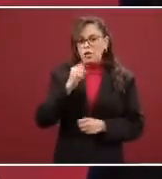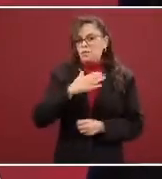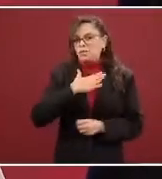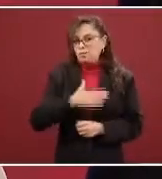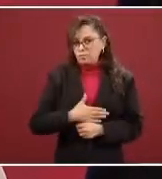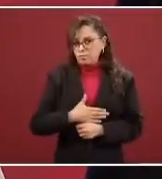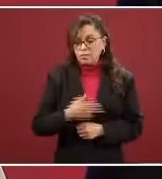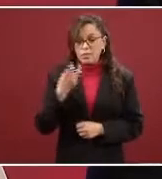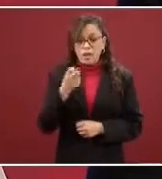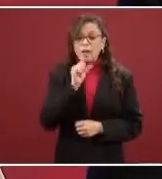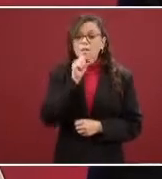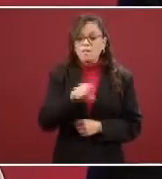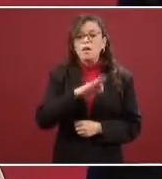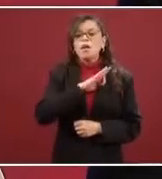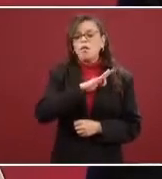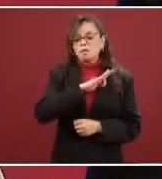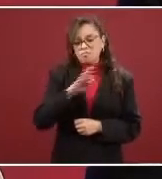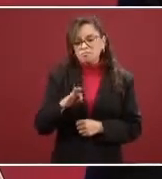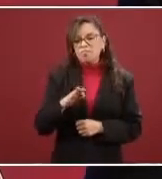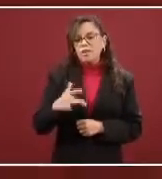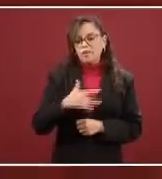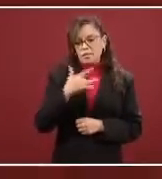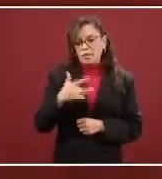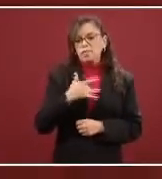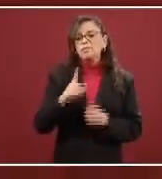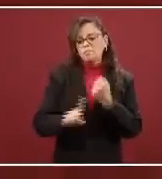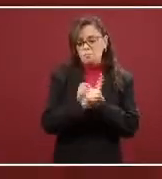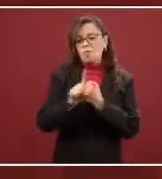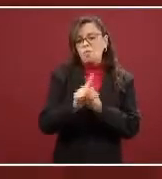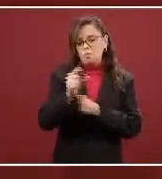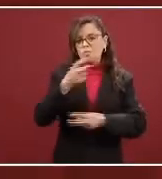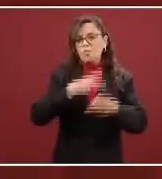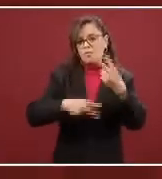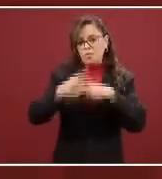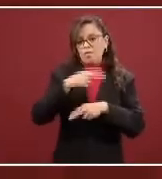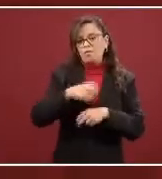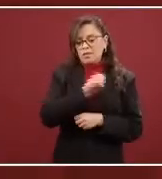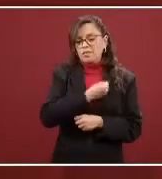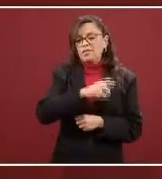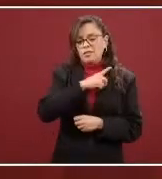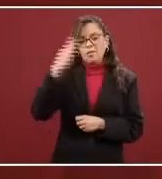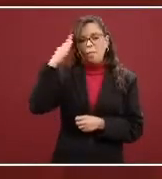a tener un impacto en nuestra salud mental y, por supuesto, tristeza.